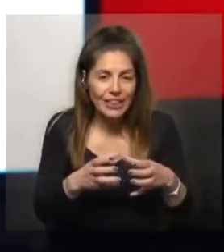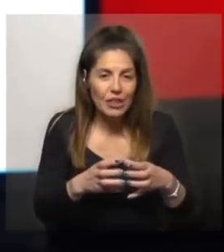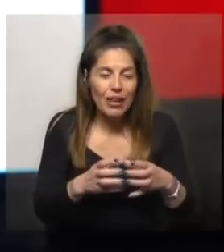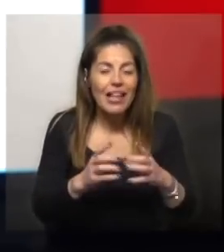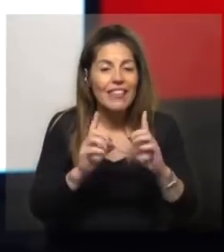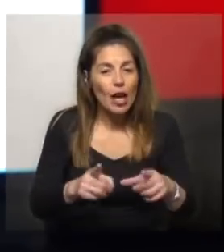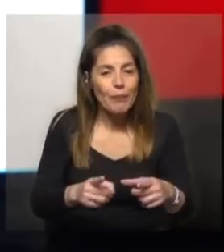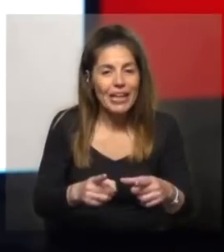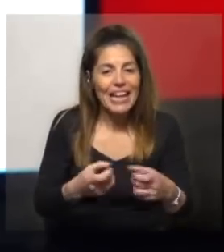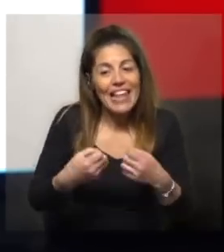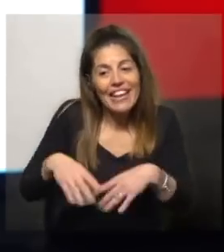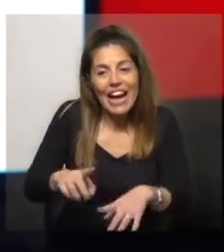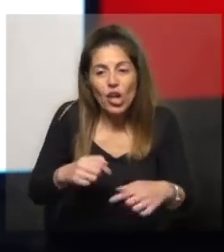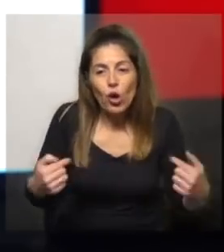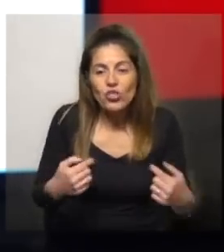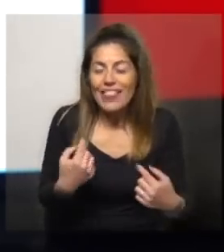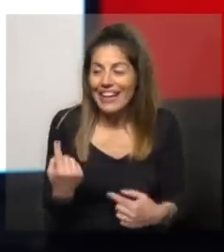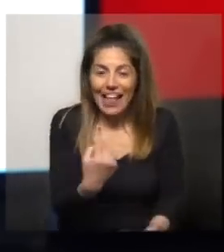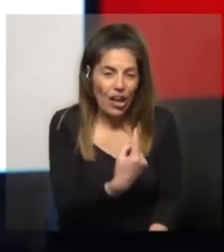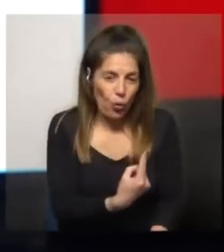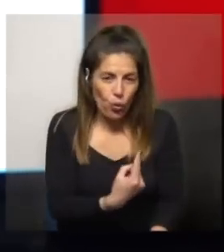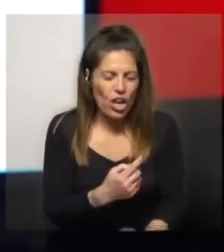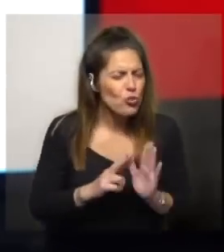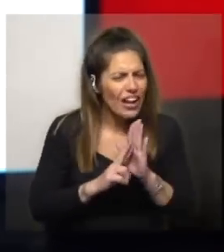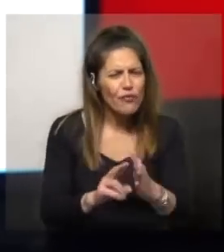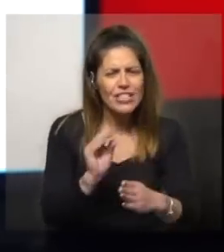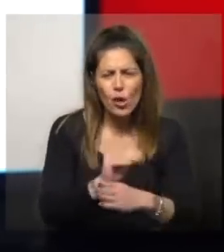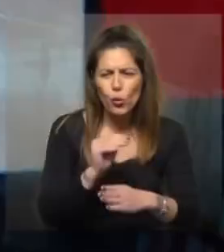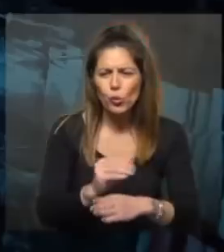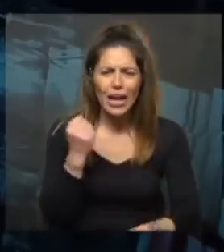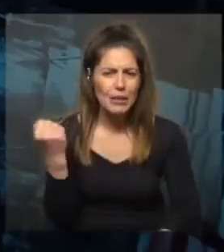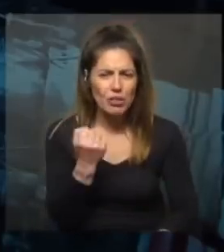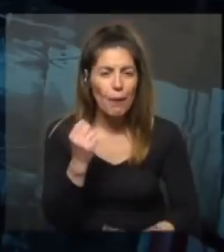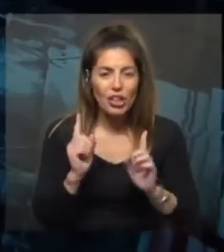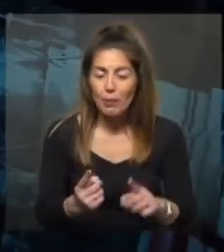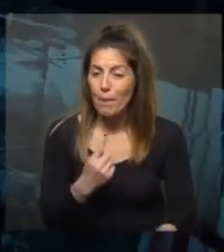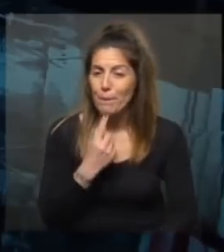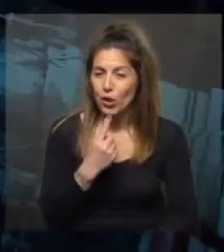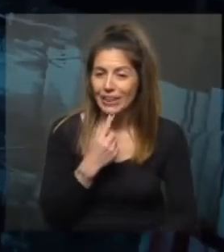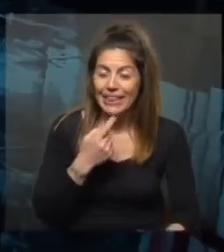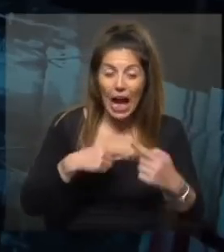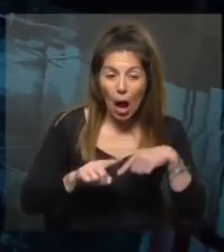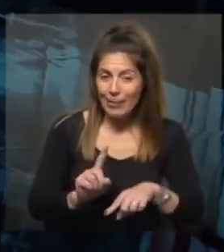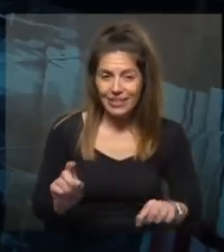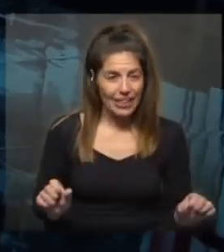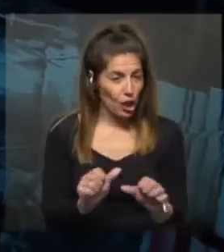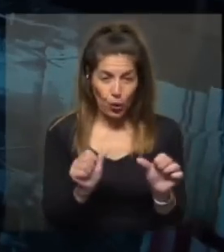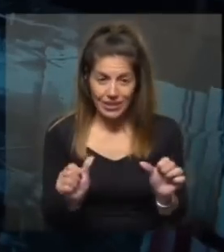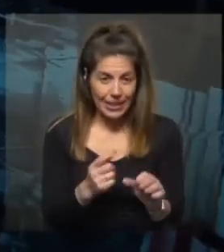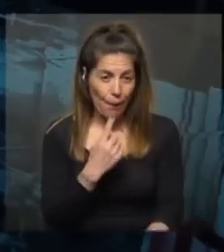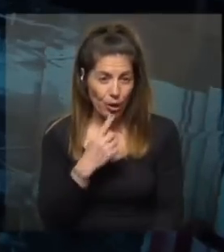retrotraen para mí es una tremenda referencia cultural pero también política de algún modo a pesar de que ella no hacía política pública